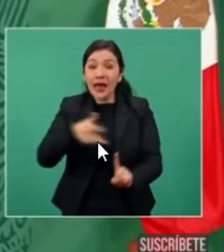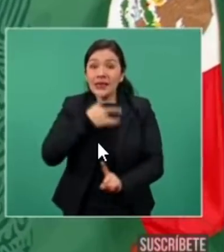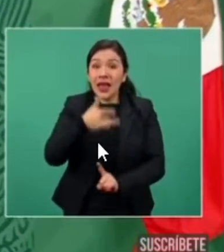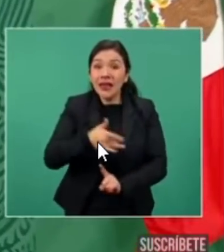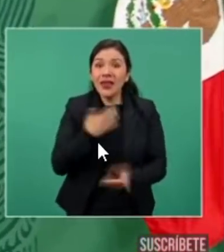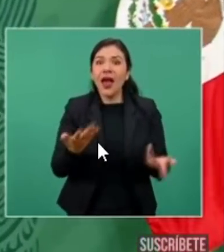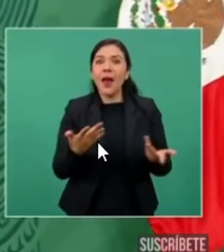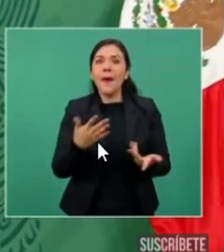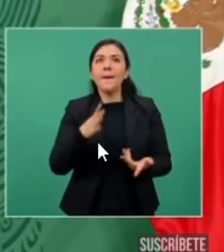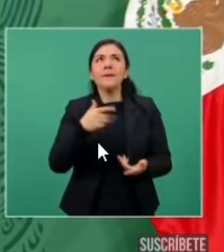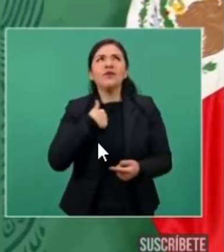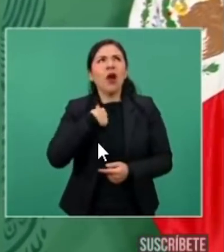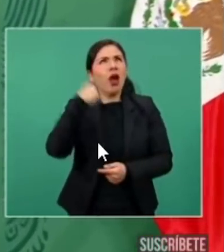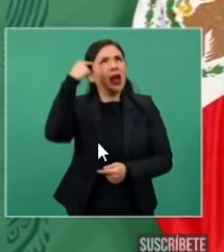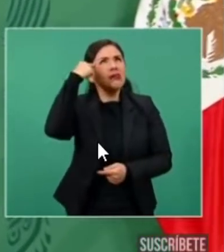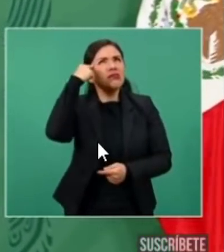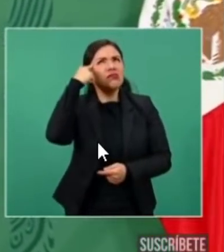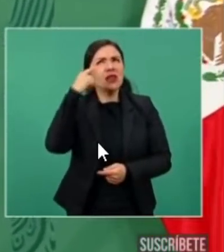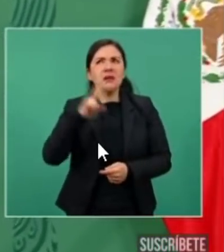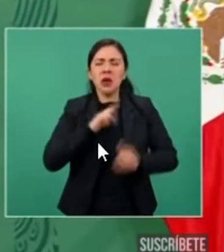con nuestra conciencia